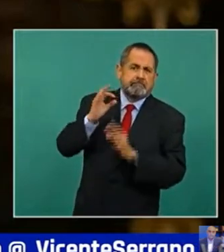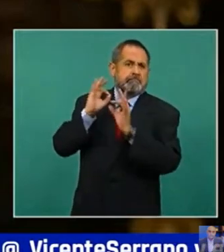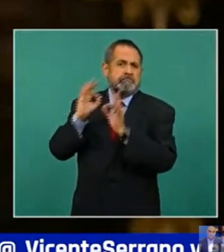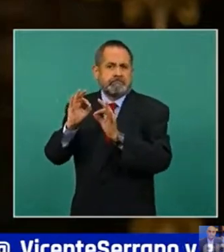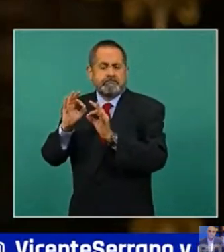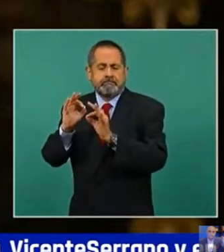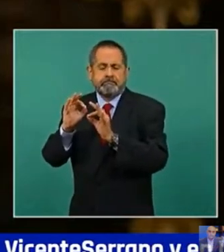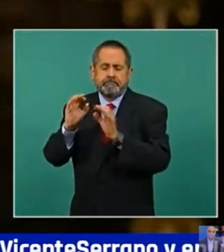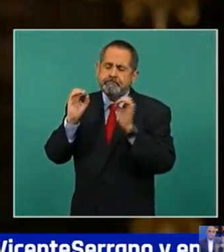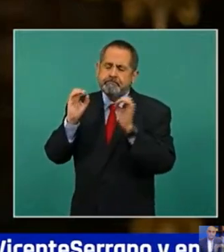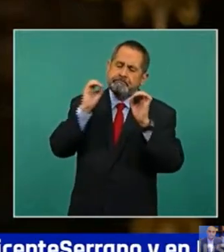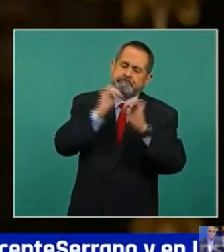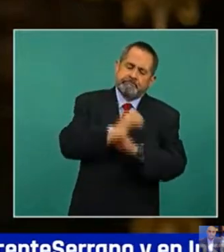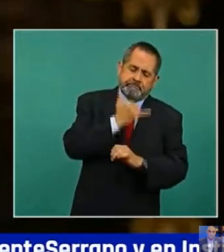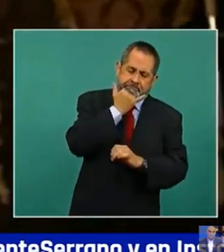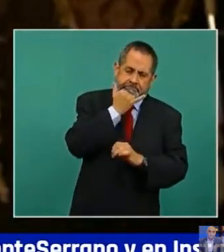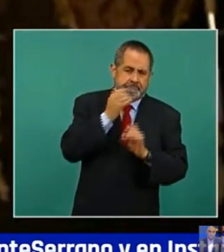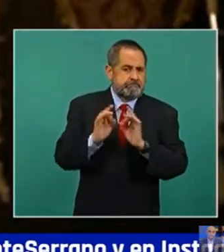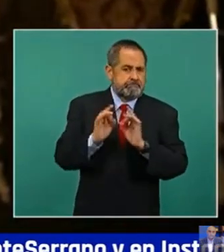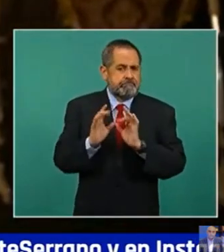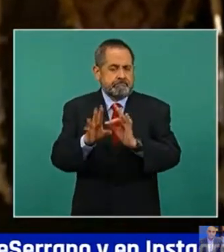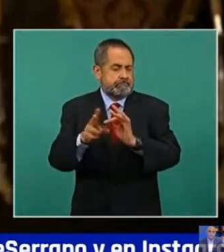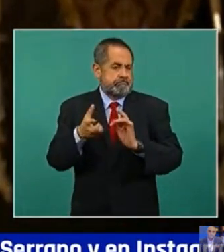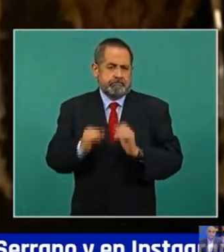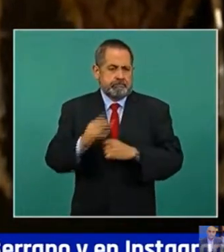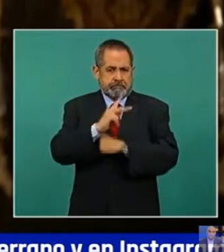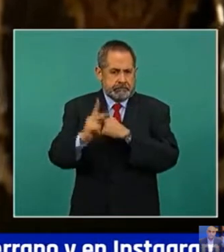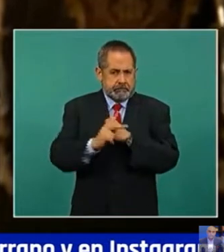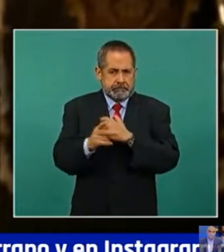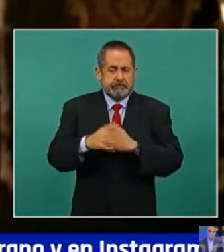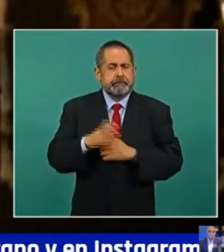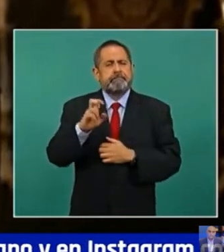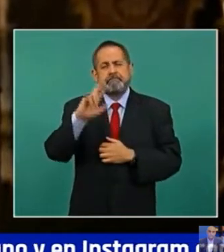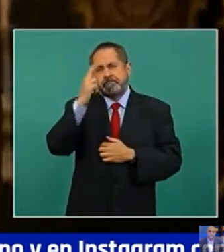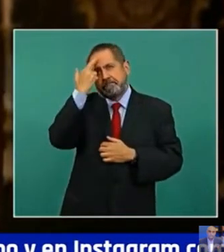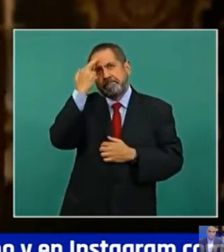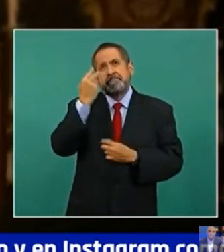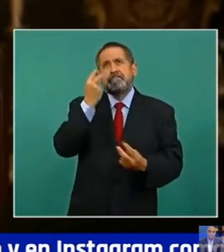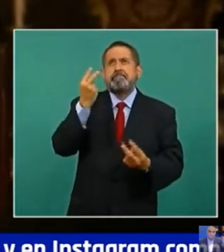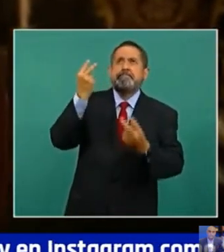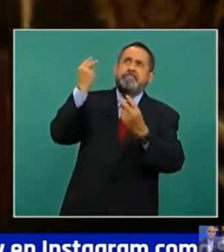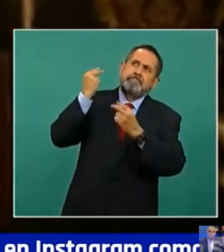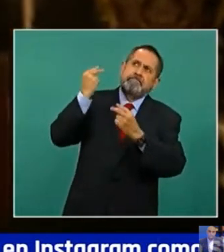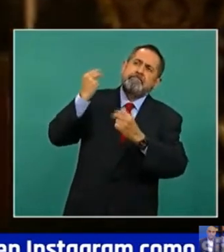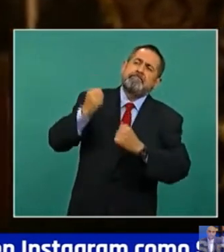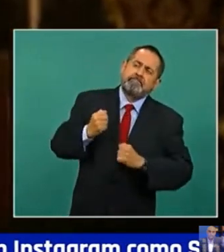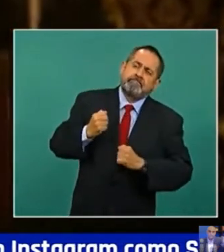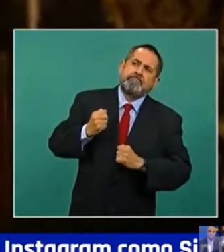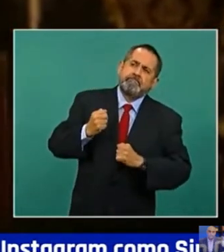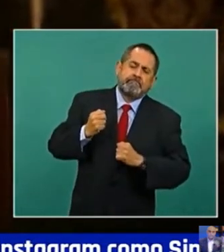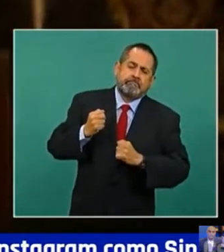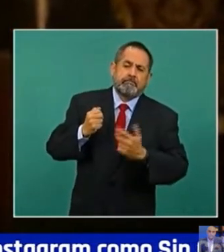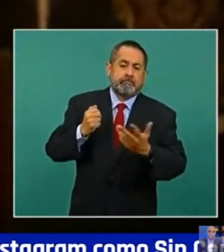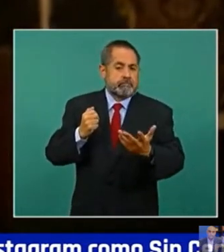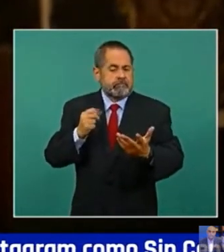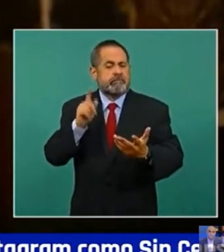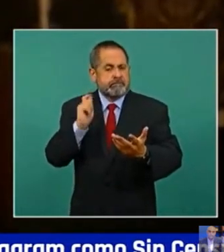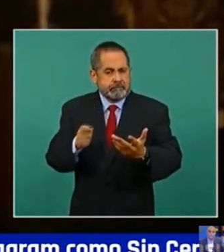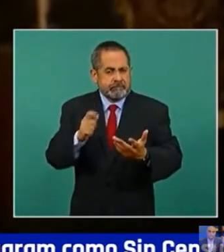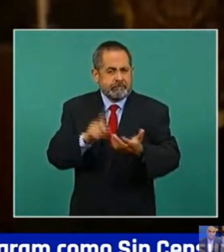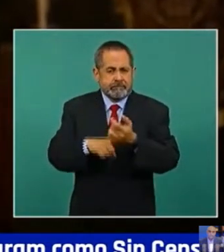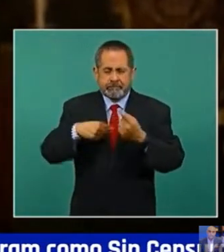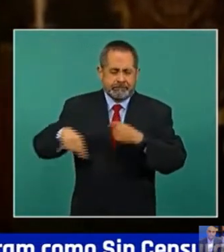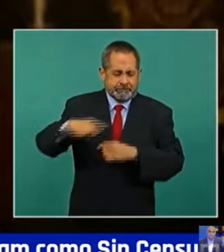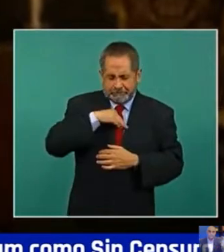han forjado la historia del país. Esa mirada retrospectiva incluye necesariamente